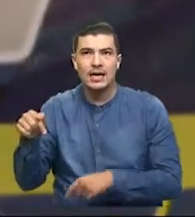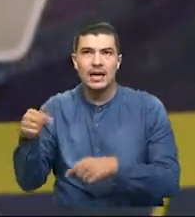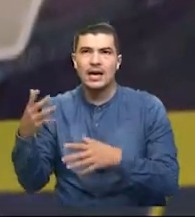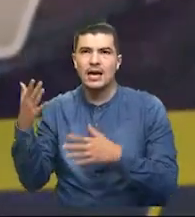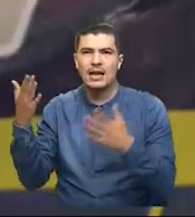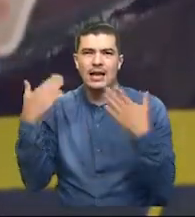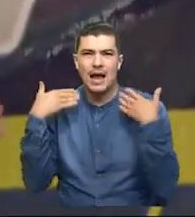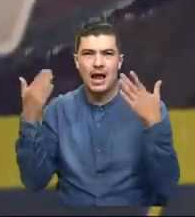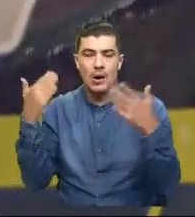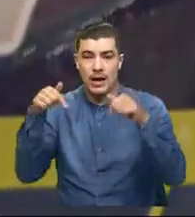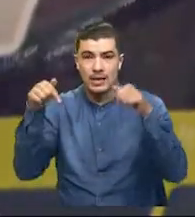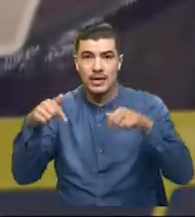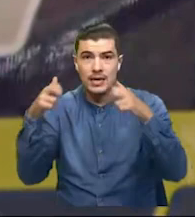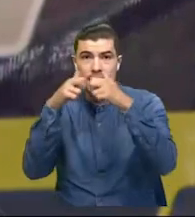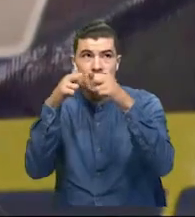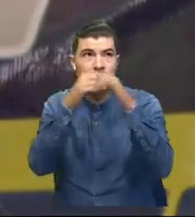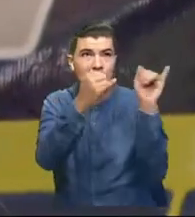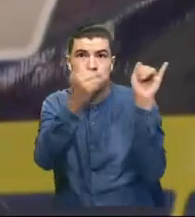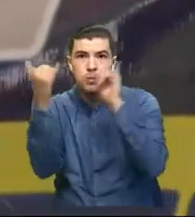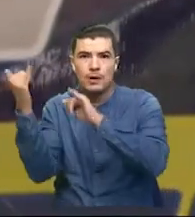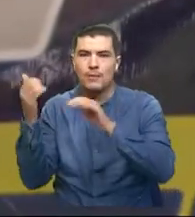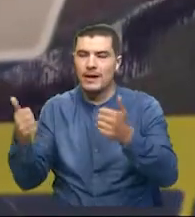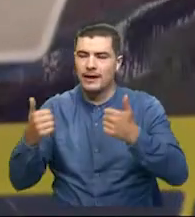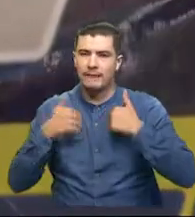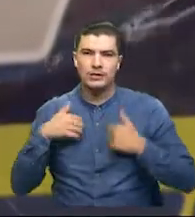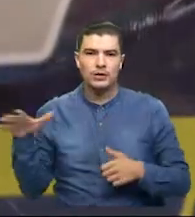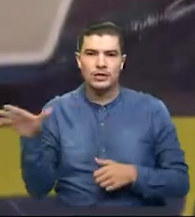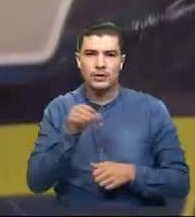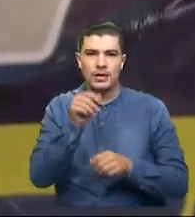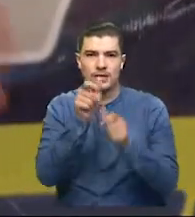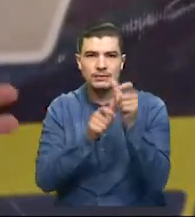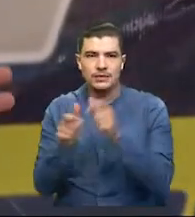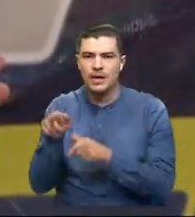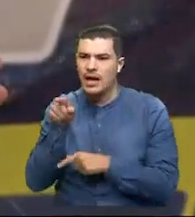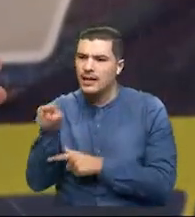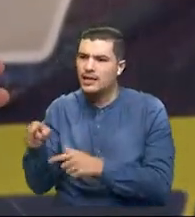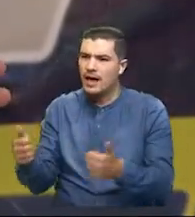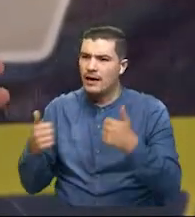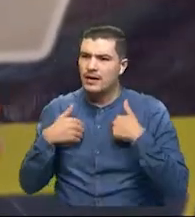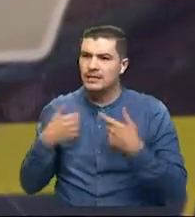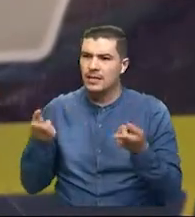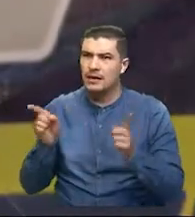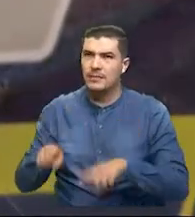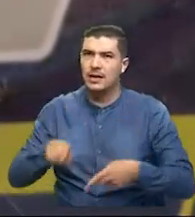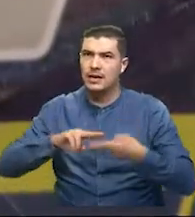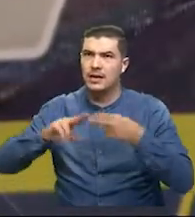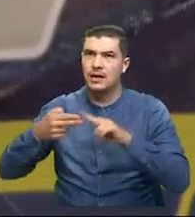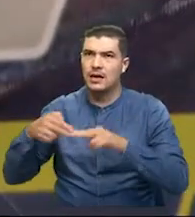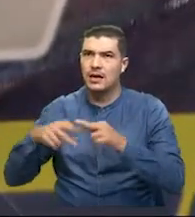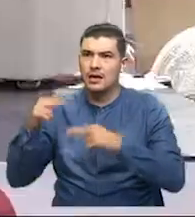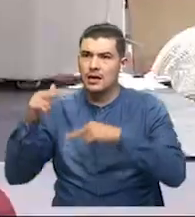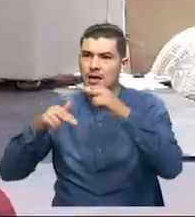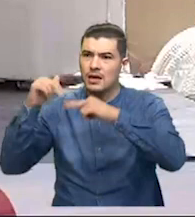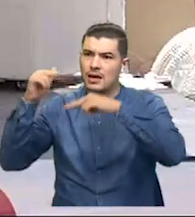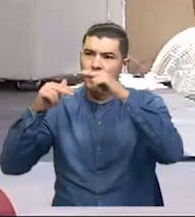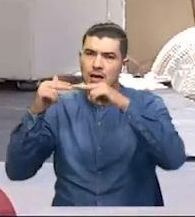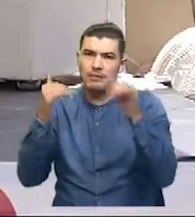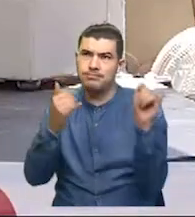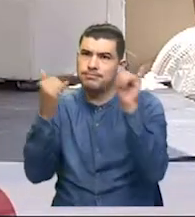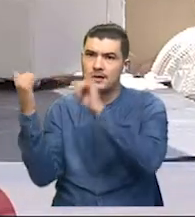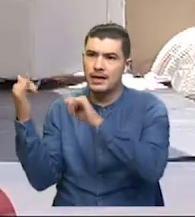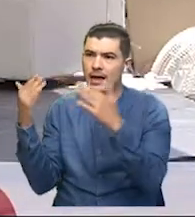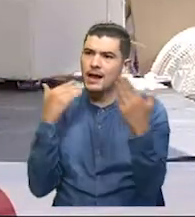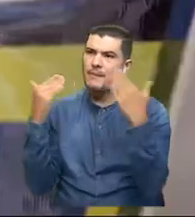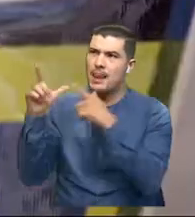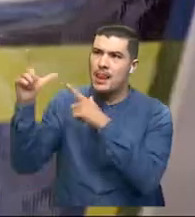es una situación muy importante y un beneficio para todas las personas. Hay avances también en materia de electrificación rural. Así es,